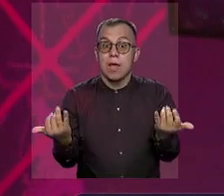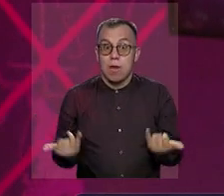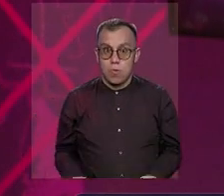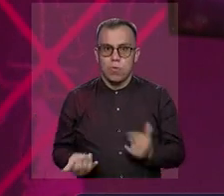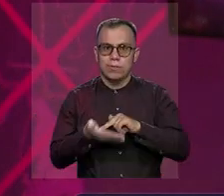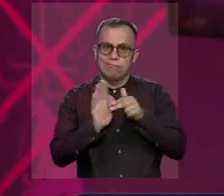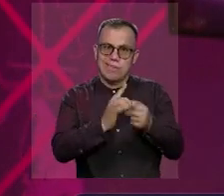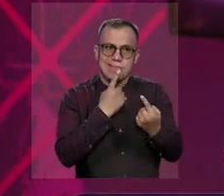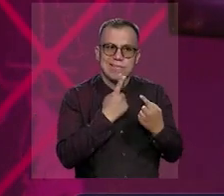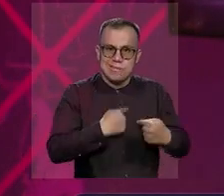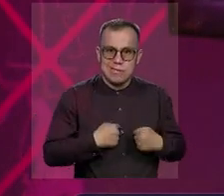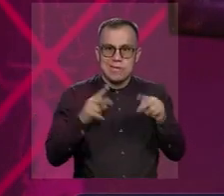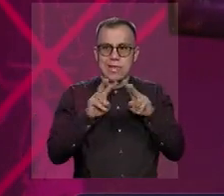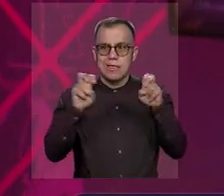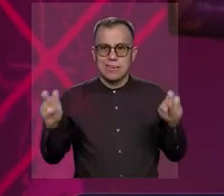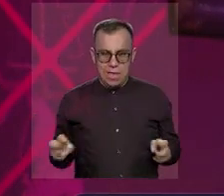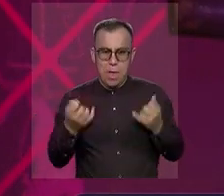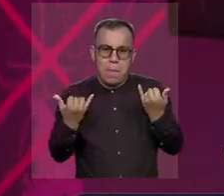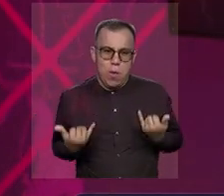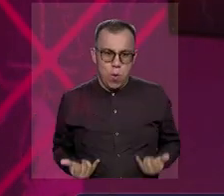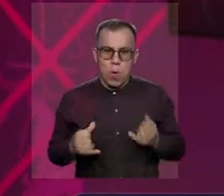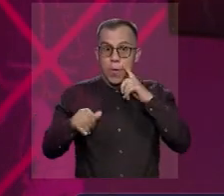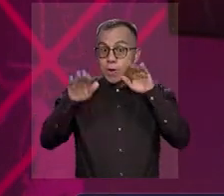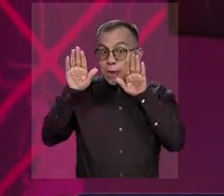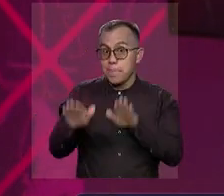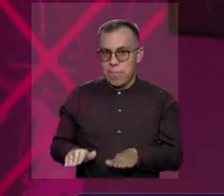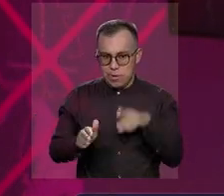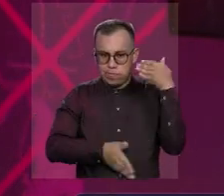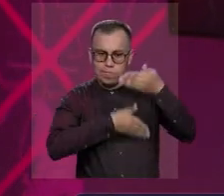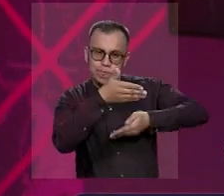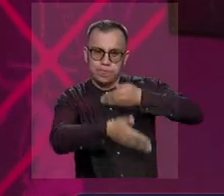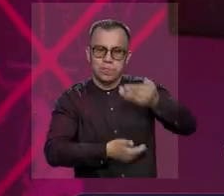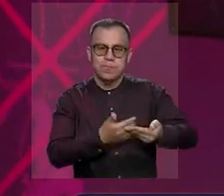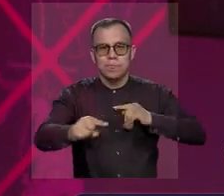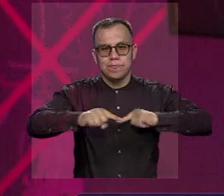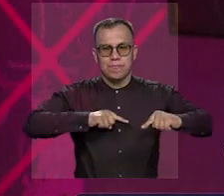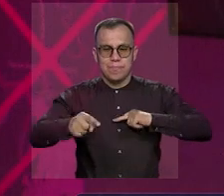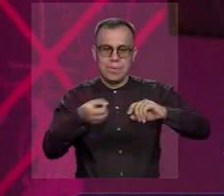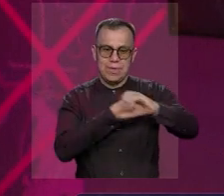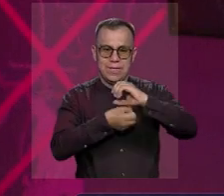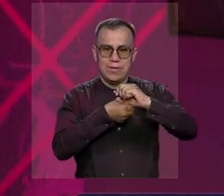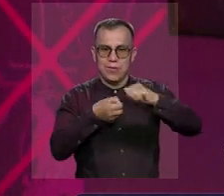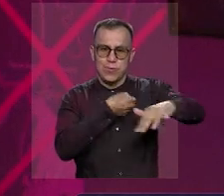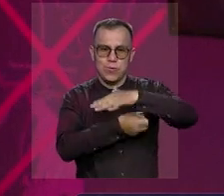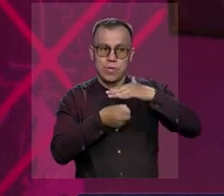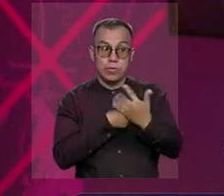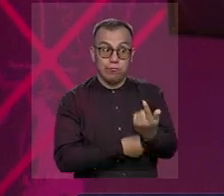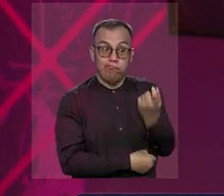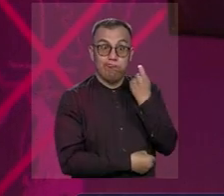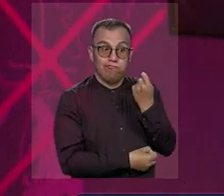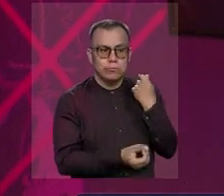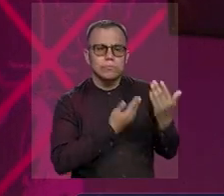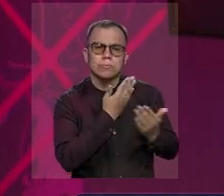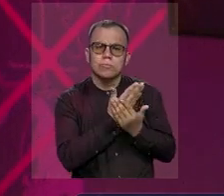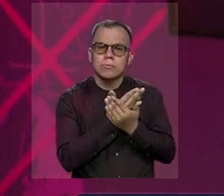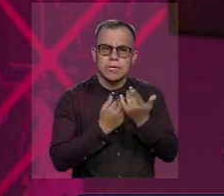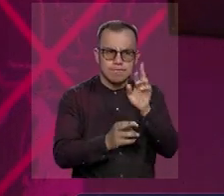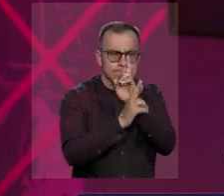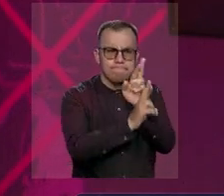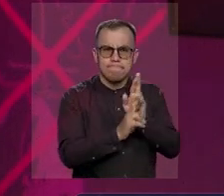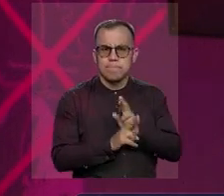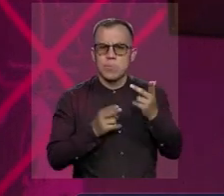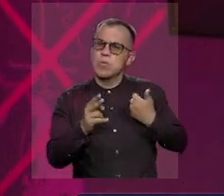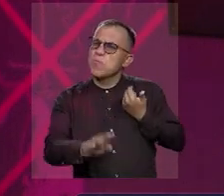lo que ha dicho el Comité de Paro después de que se había conocido el fallo del Tribunal Administrativo de Cundinamarca en las últimas horas y se estaba esperando esa respuesta, ¿cuál